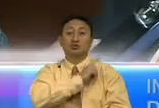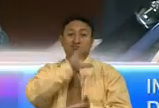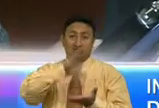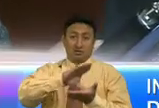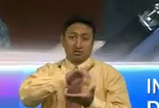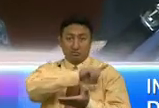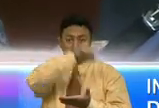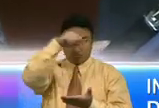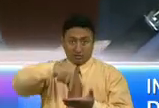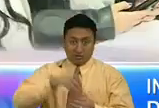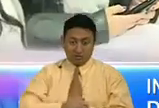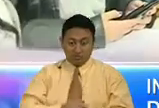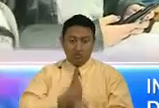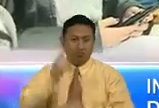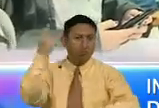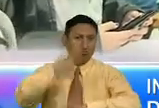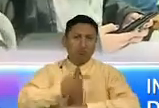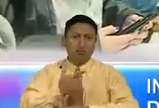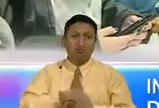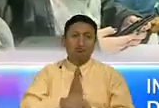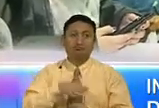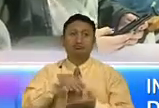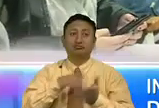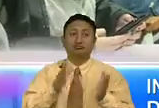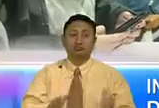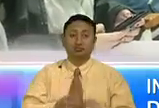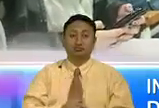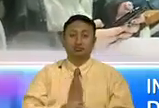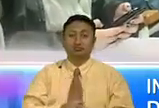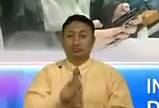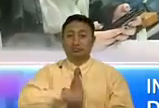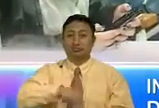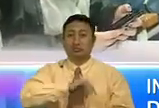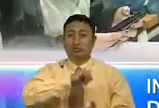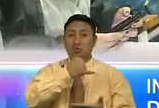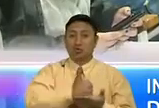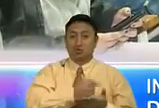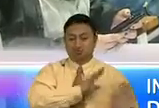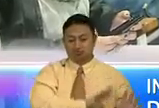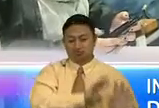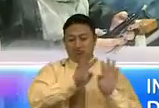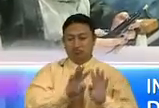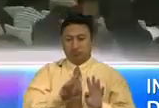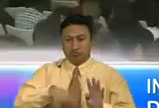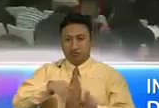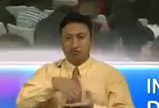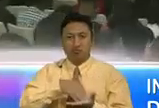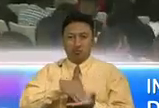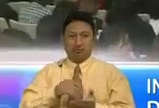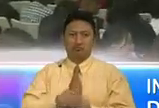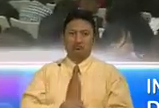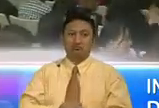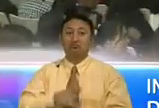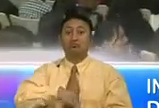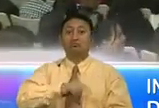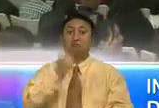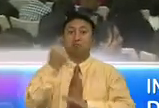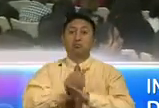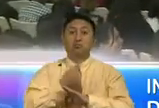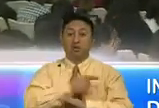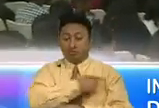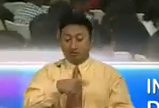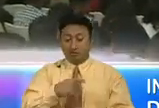pues va a ser todo el día. Estudiantes universitarios integran la mayoría de las juntas receptoras del voto. Muchos por primera vez son parte